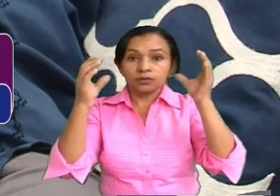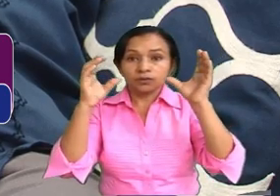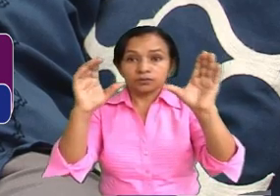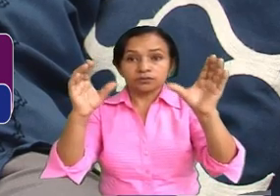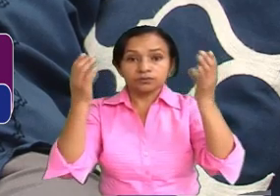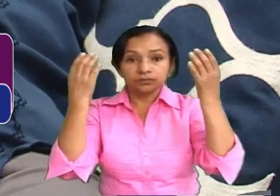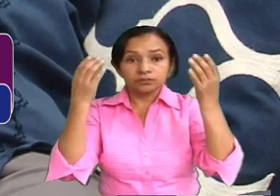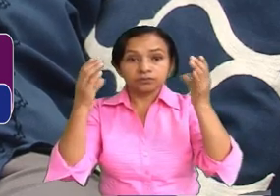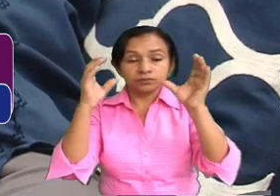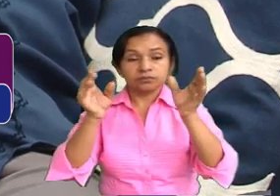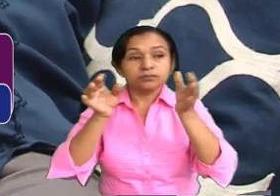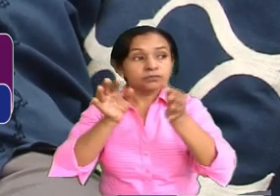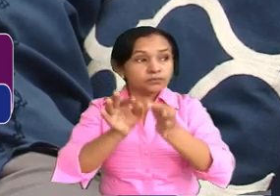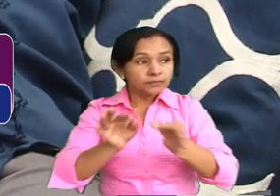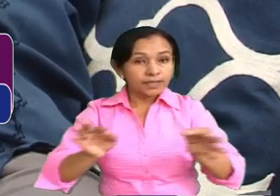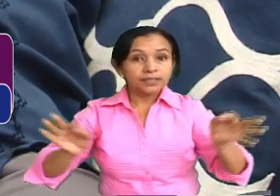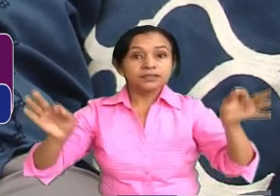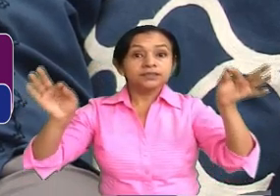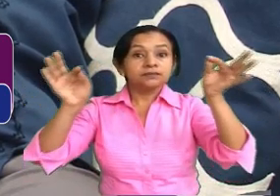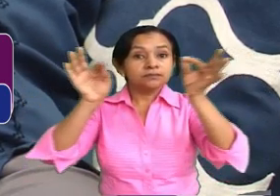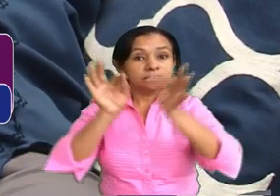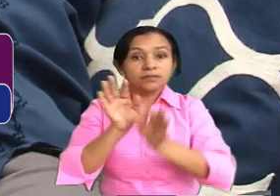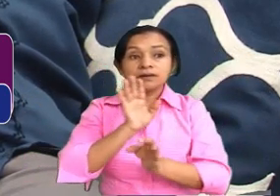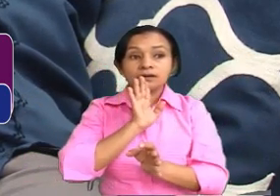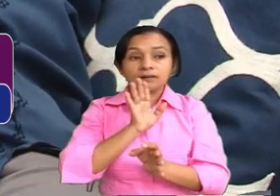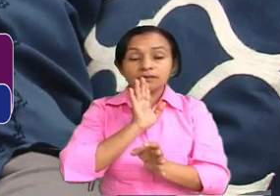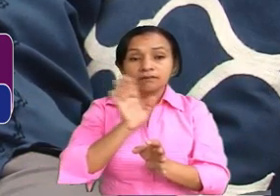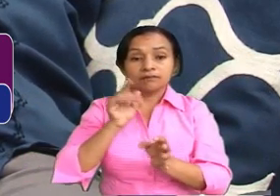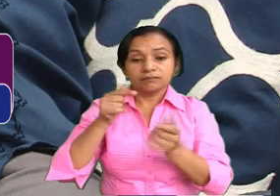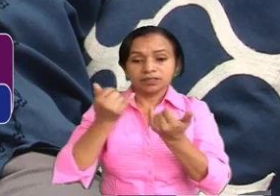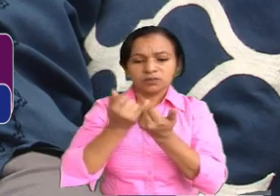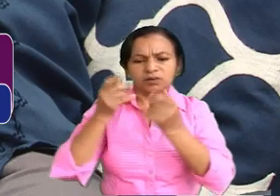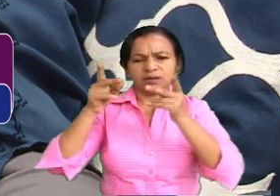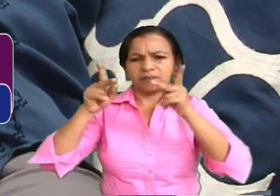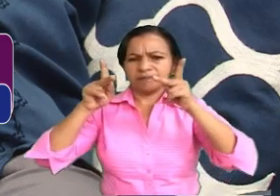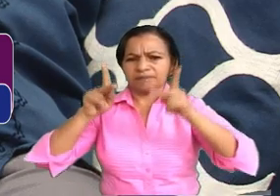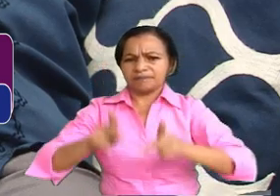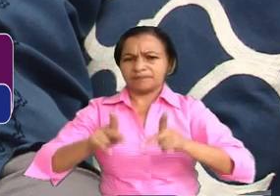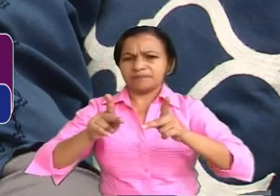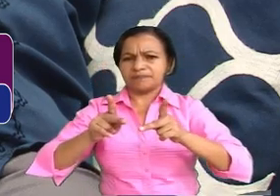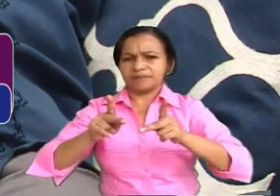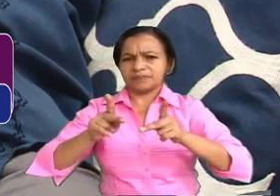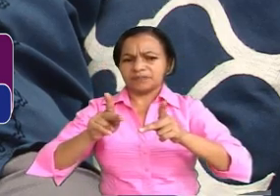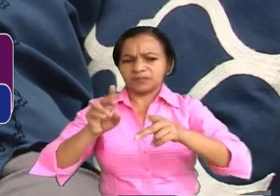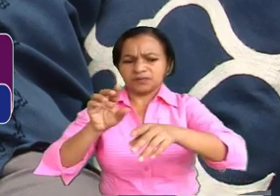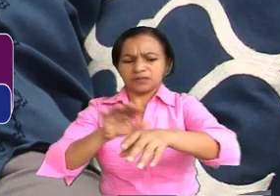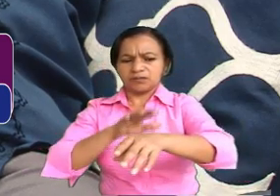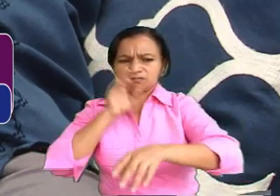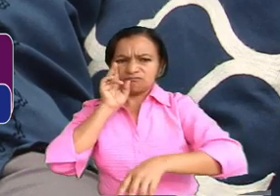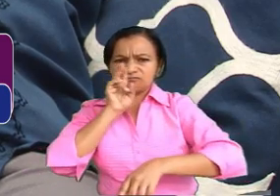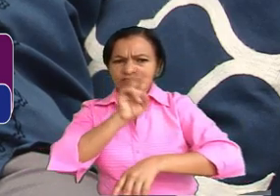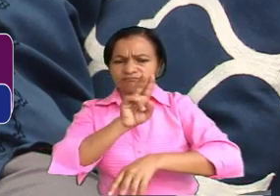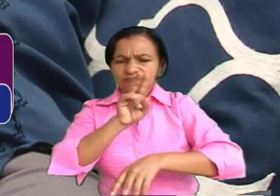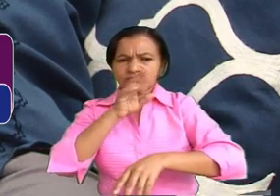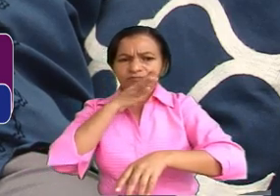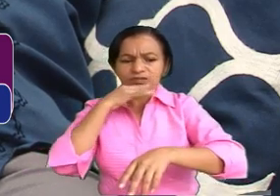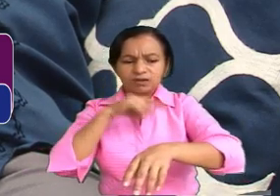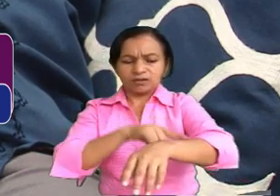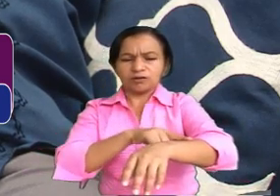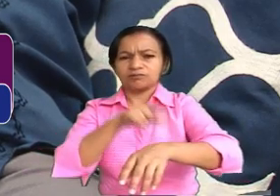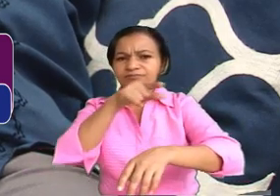de los principales, si hablamos de la discriminación racial. El color de tu piel juega un papel